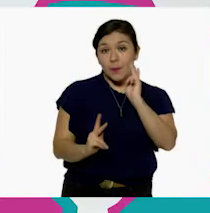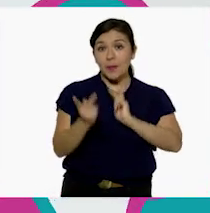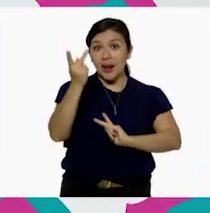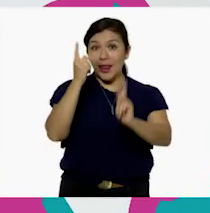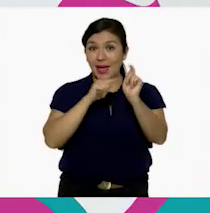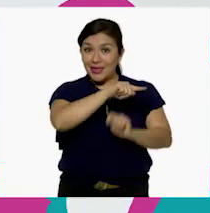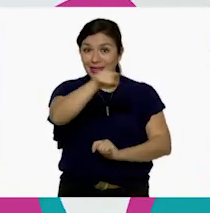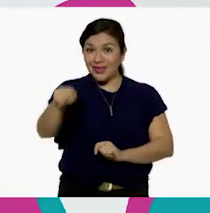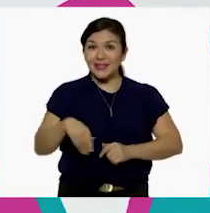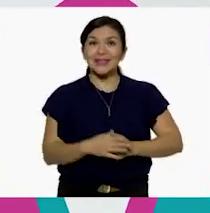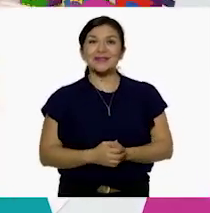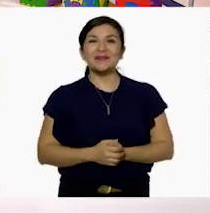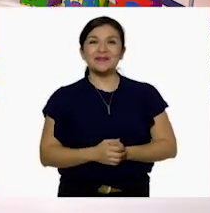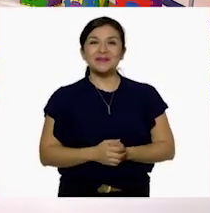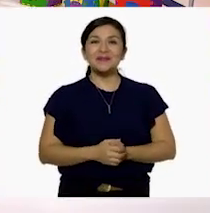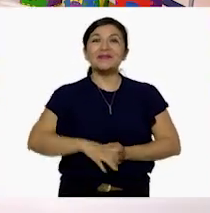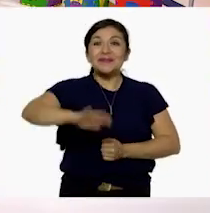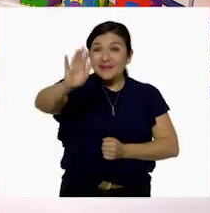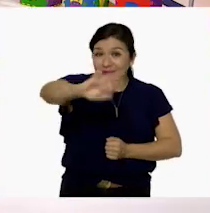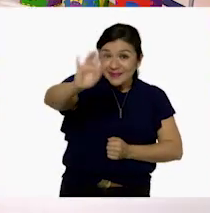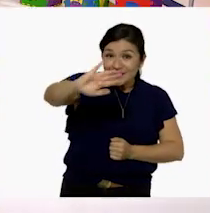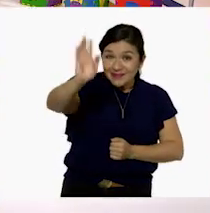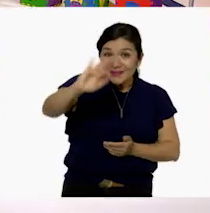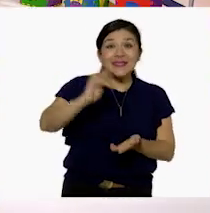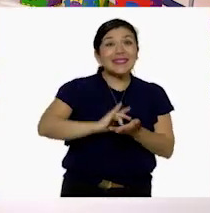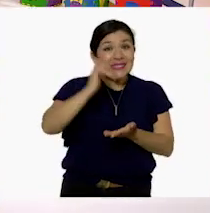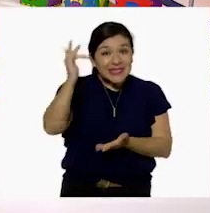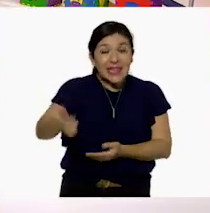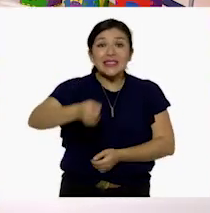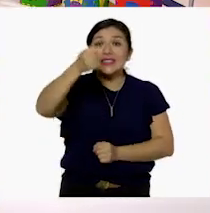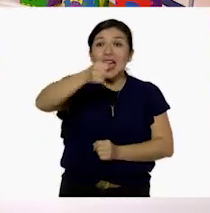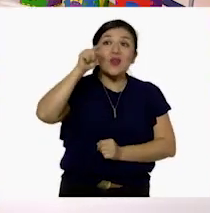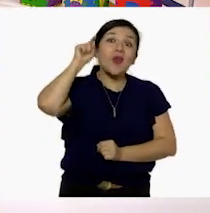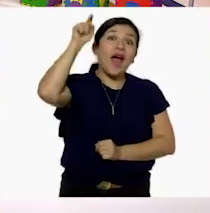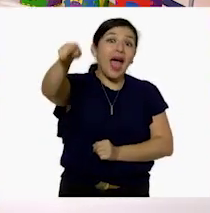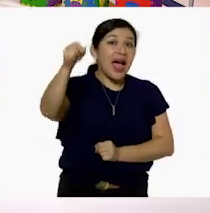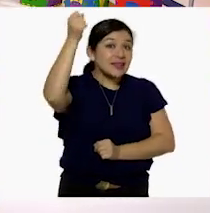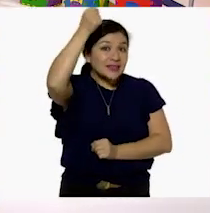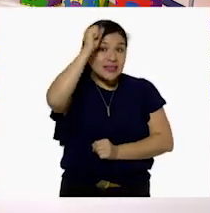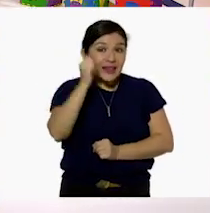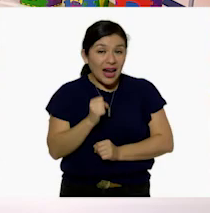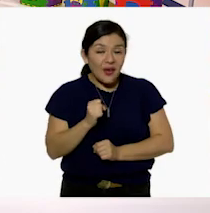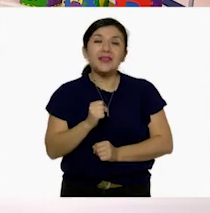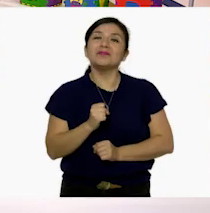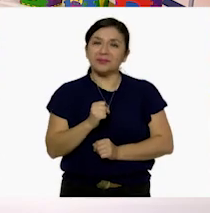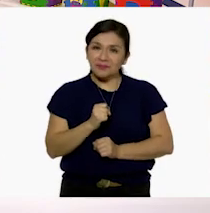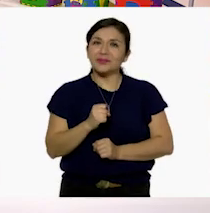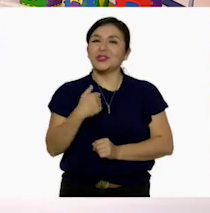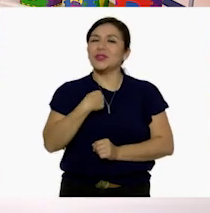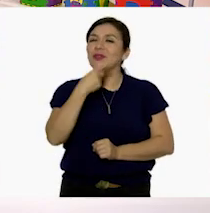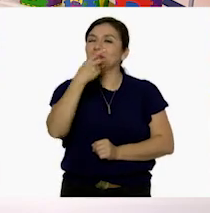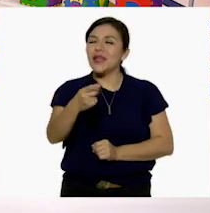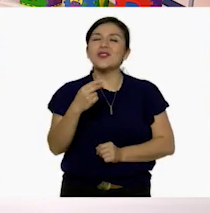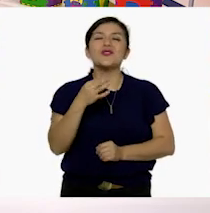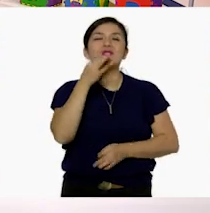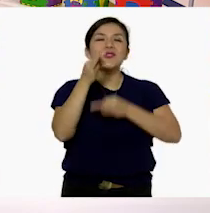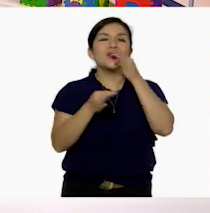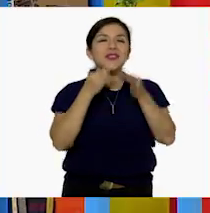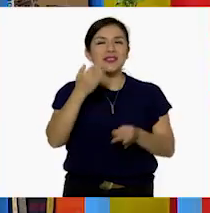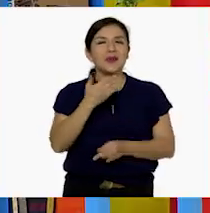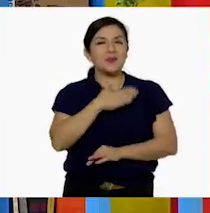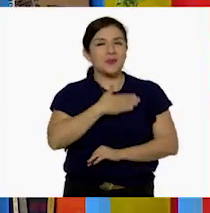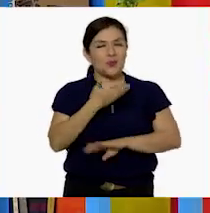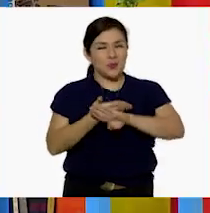plantas. ¡Adiós! ¡Gracias! ¡Saludos hasta Sinaloa! ¡Saludos! Y te tengo una buena noticia, sí. A ti y a todo tu equipo. ¡Sí! ¿Qué pasó? Por